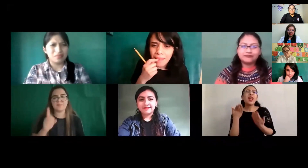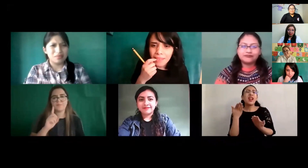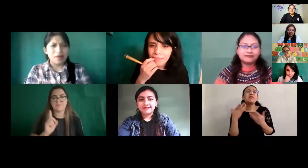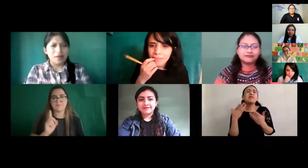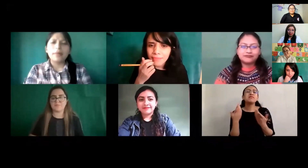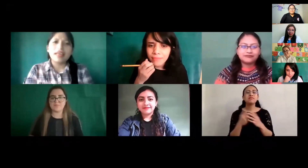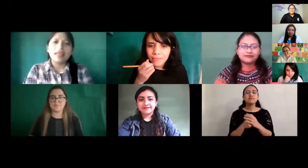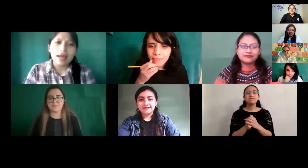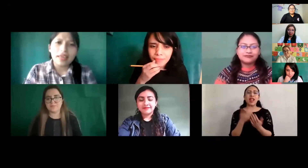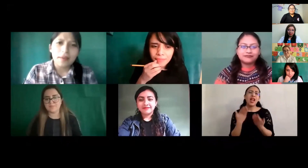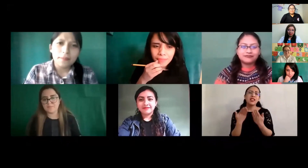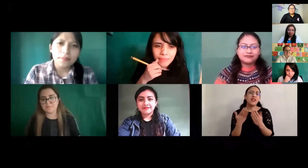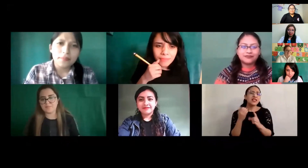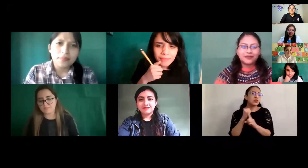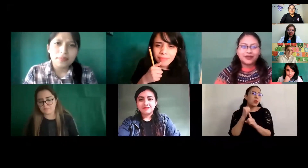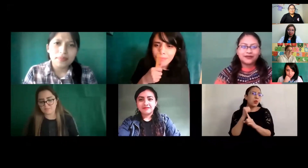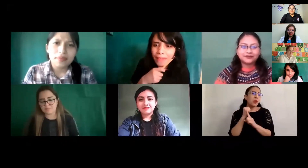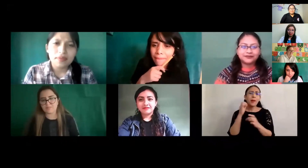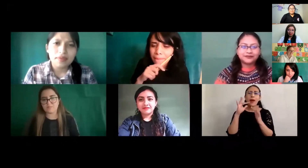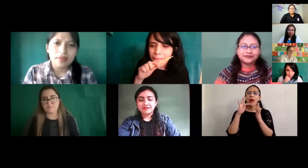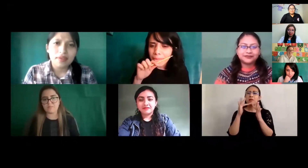Qué raro. María del Valle.